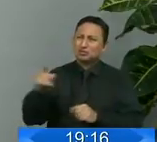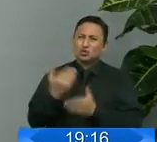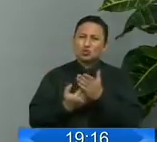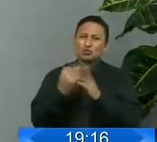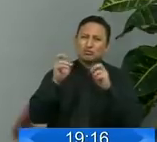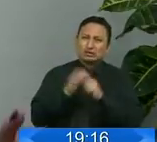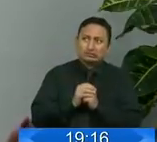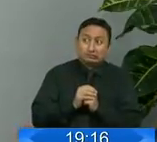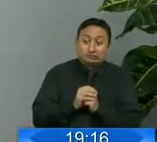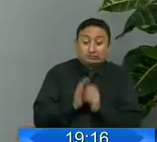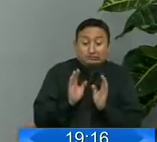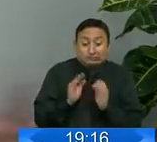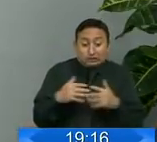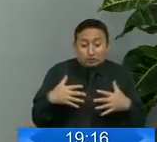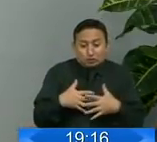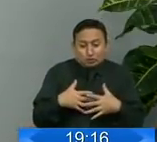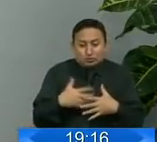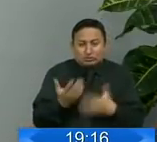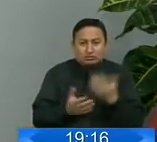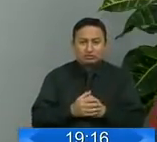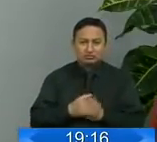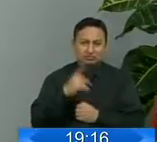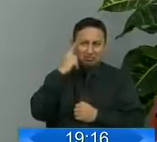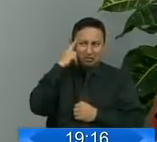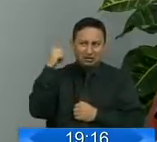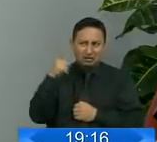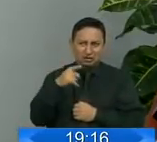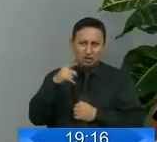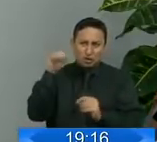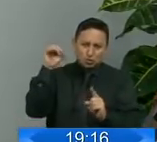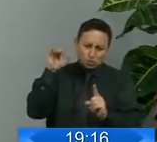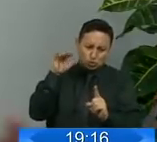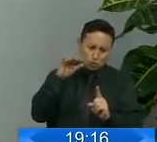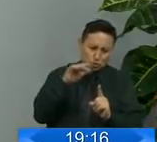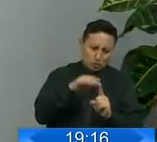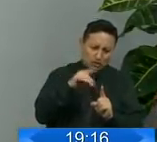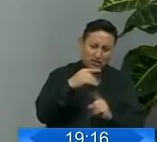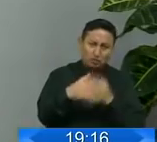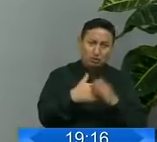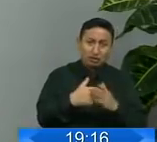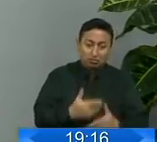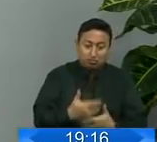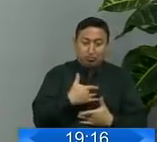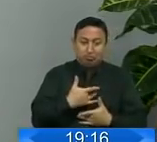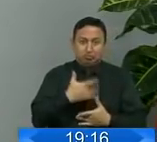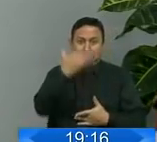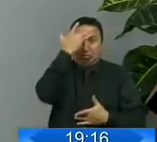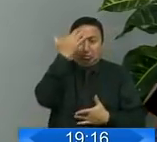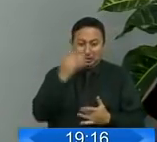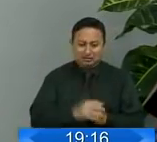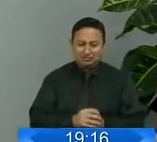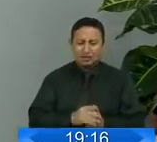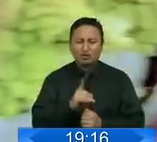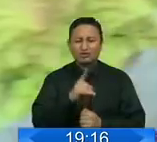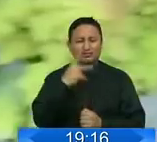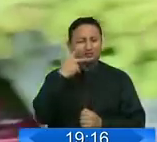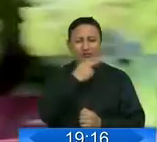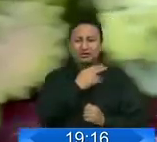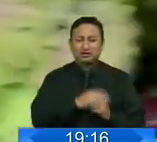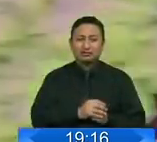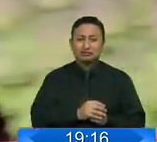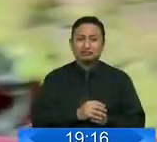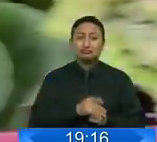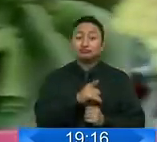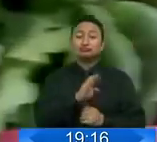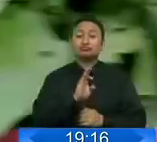porque piensa que, por ejemplo, al irradiar un alimento se va a volver radioactivo, lo cual nada más falso, ¿no? Técnicas que están a la